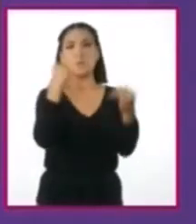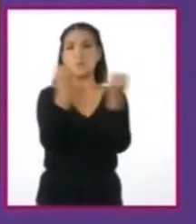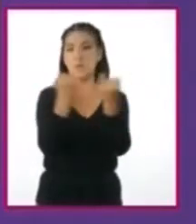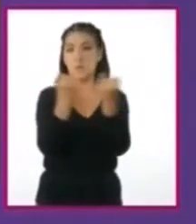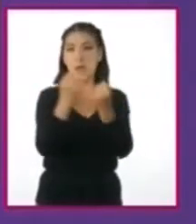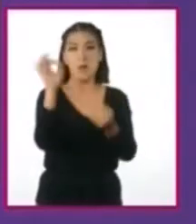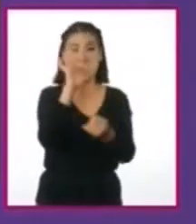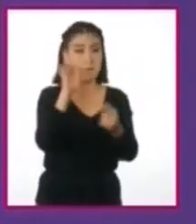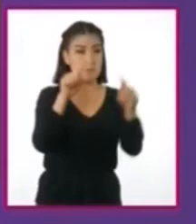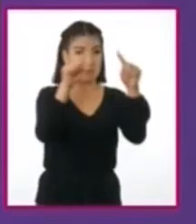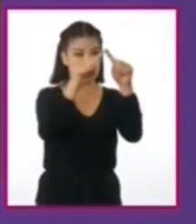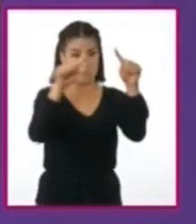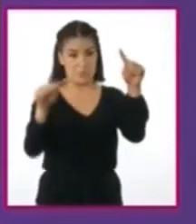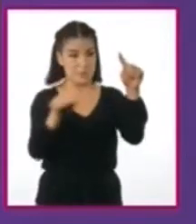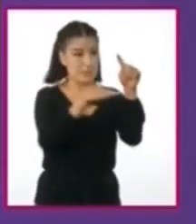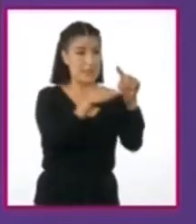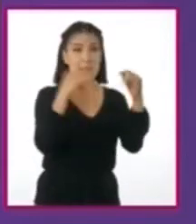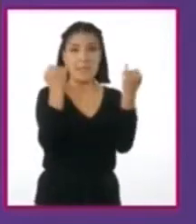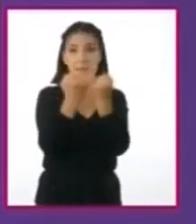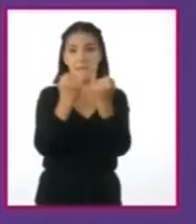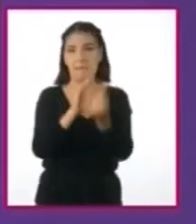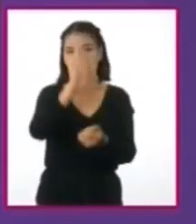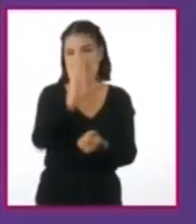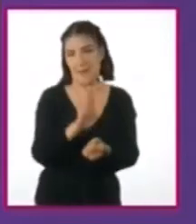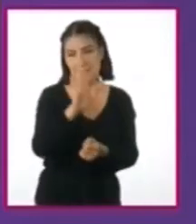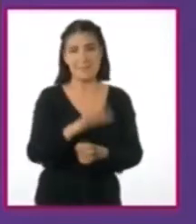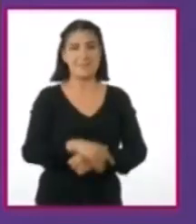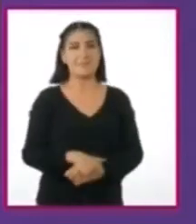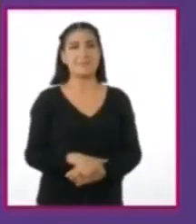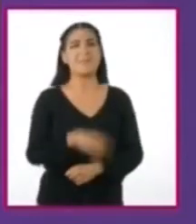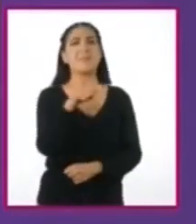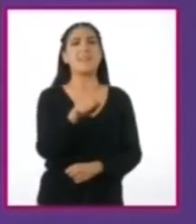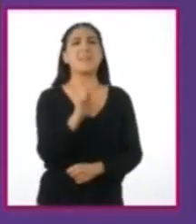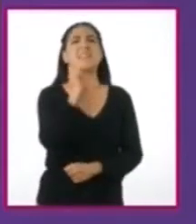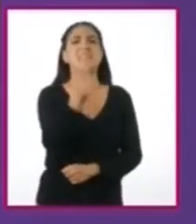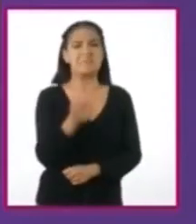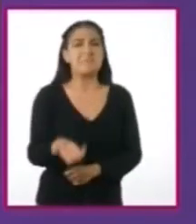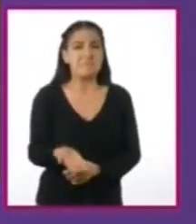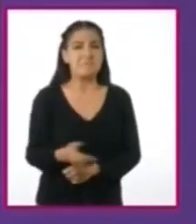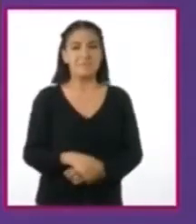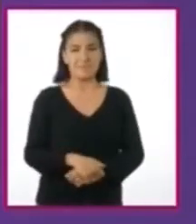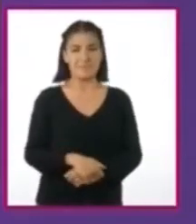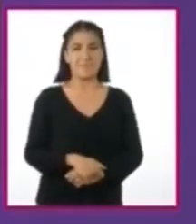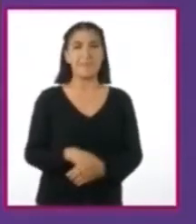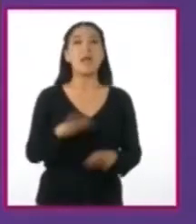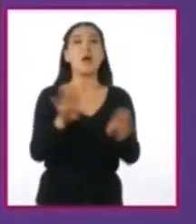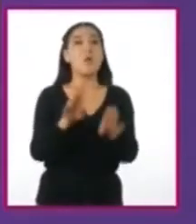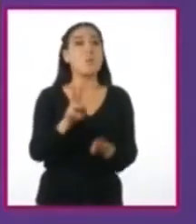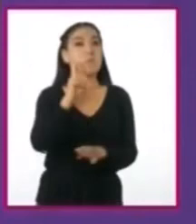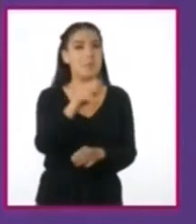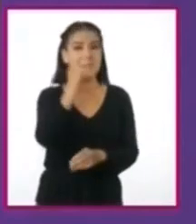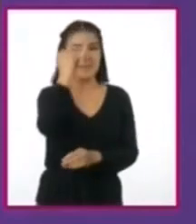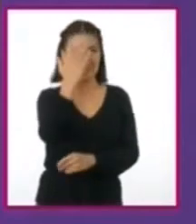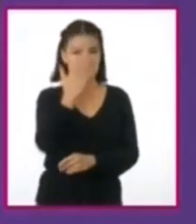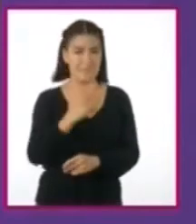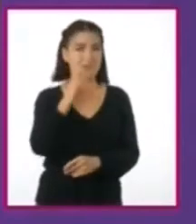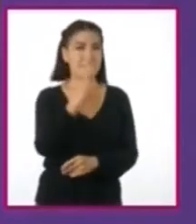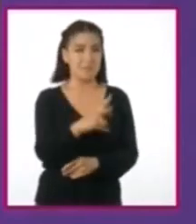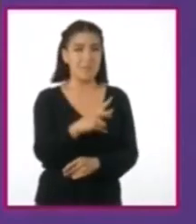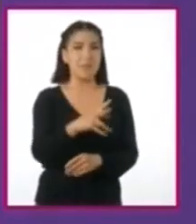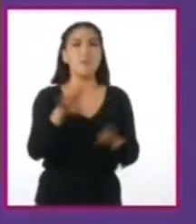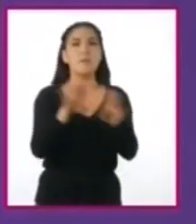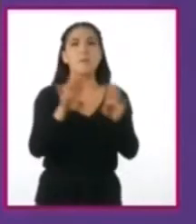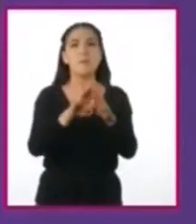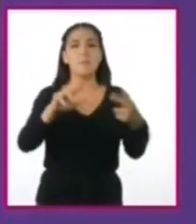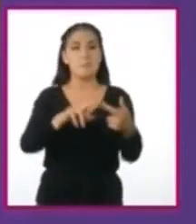lados homólogos proporcionales. Esto es que, si nos damos cuenta en la imagen,